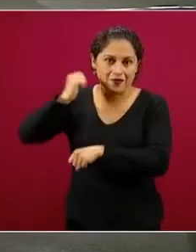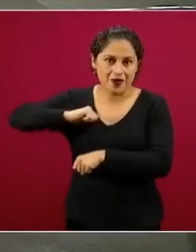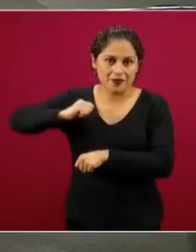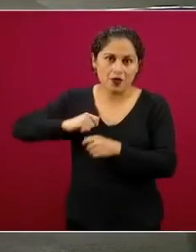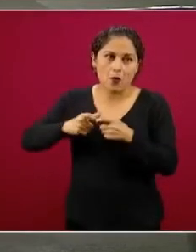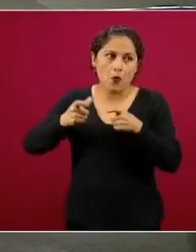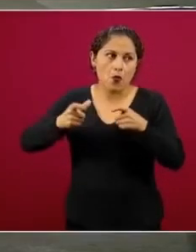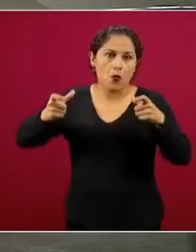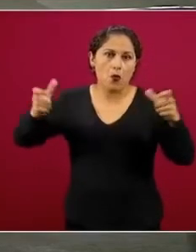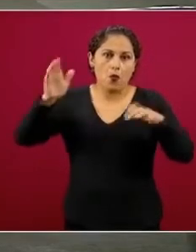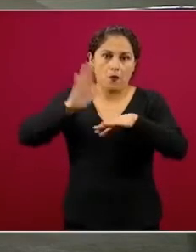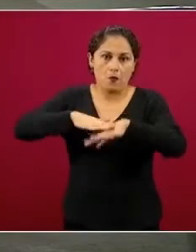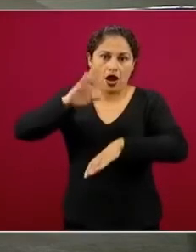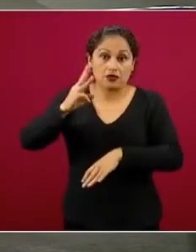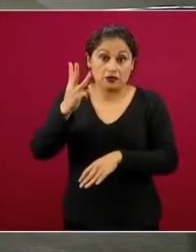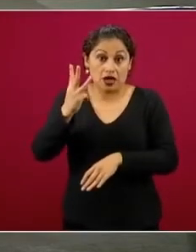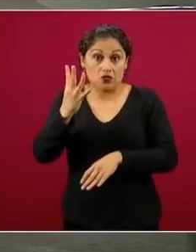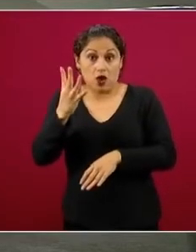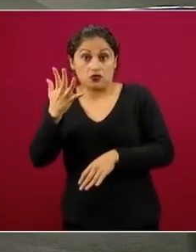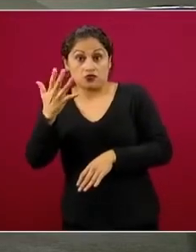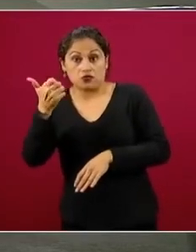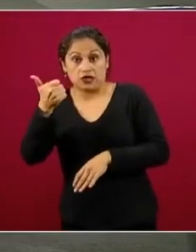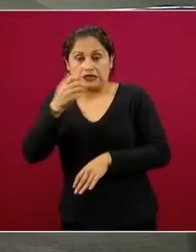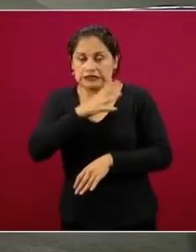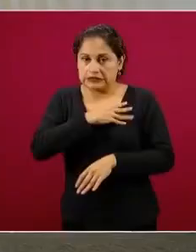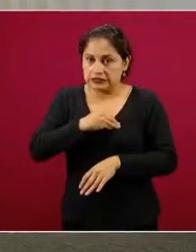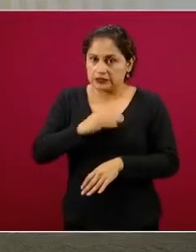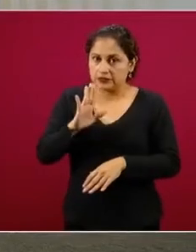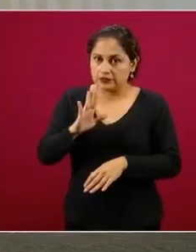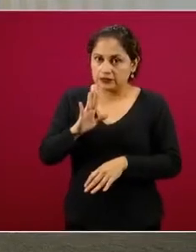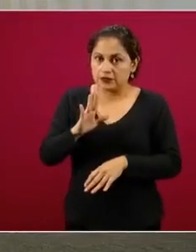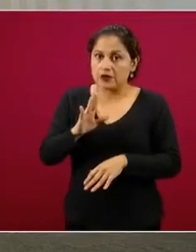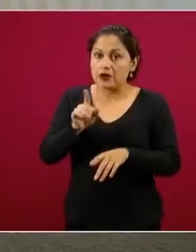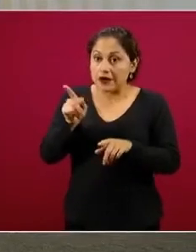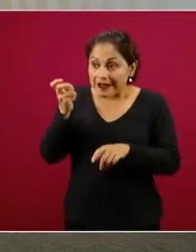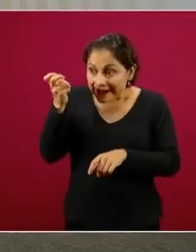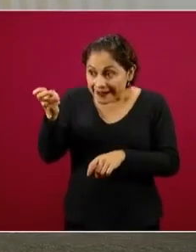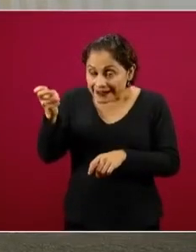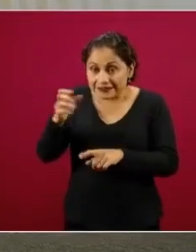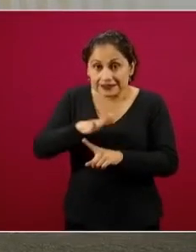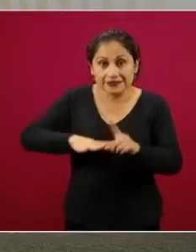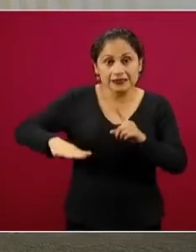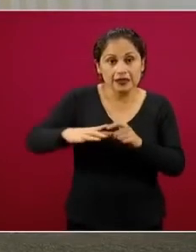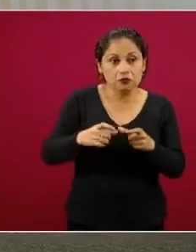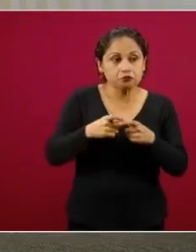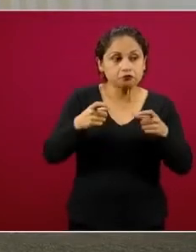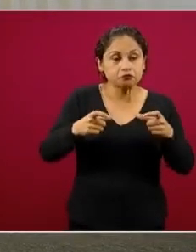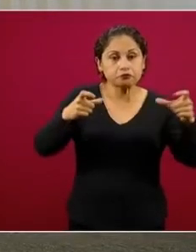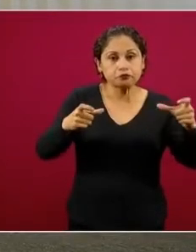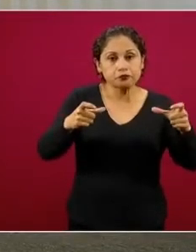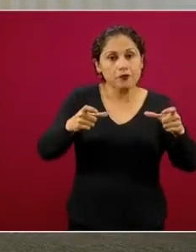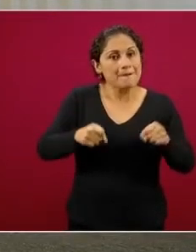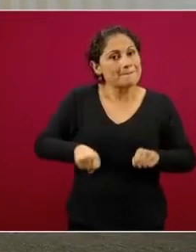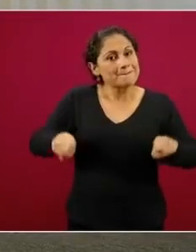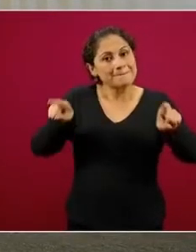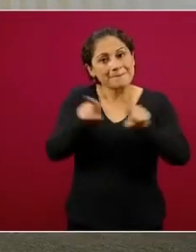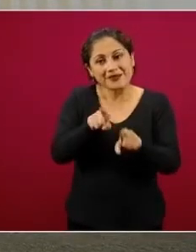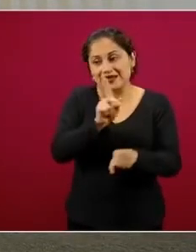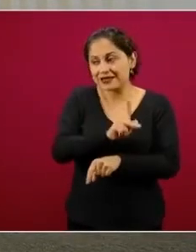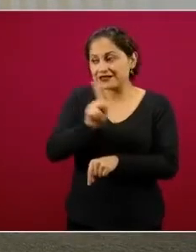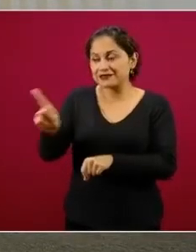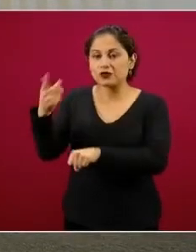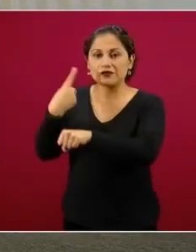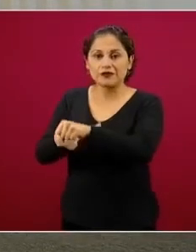más que 3 hijos. Con las enfermedades infecciosas ocurre lo mismo. Una persona produce más de un